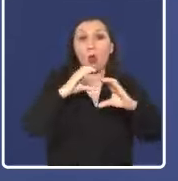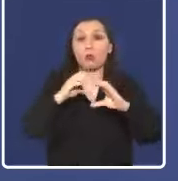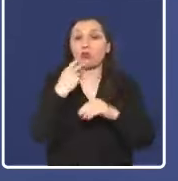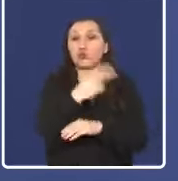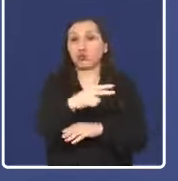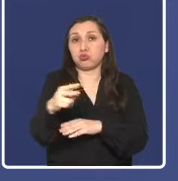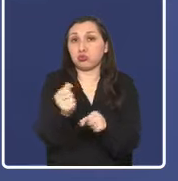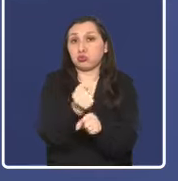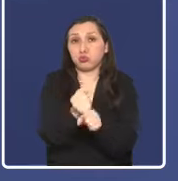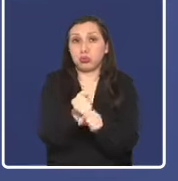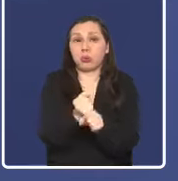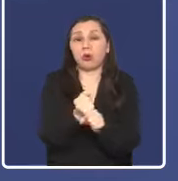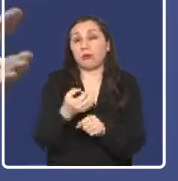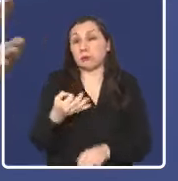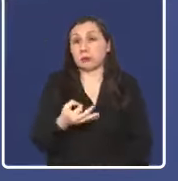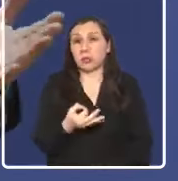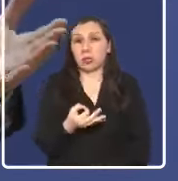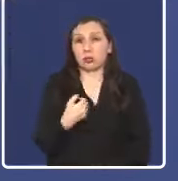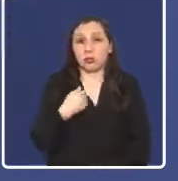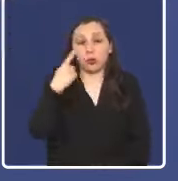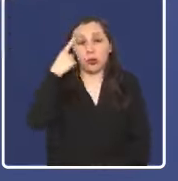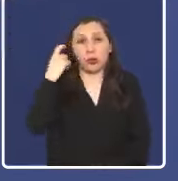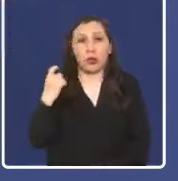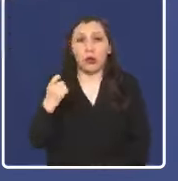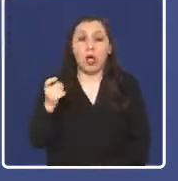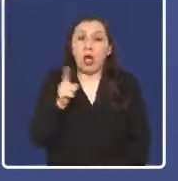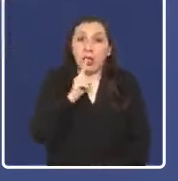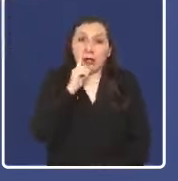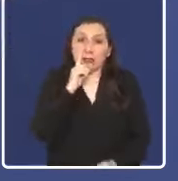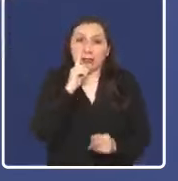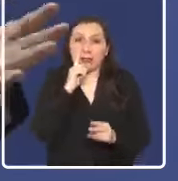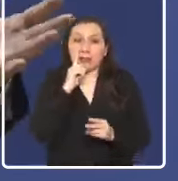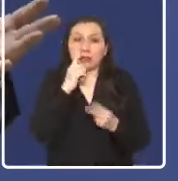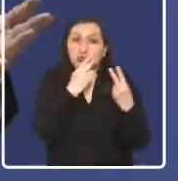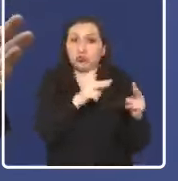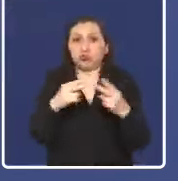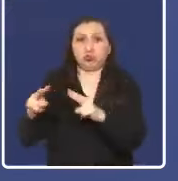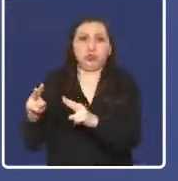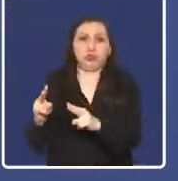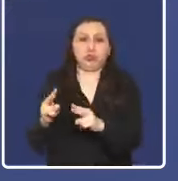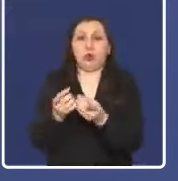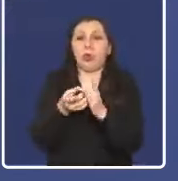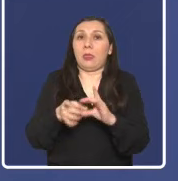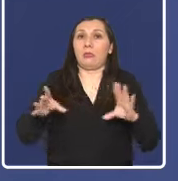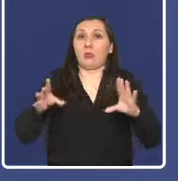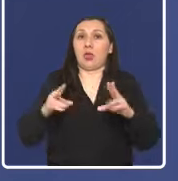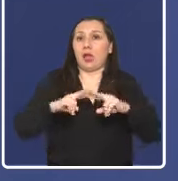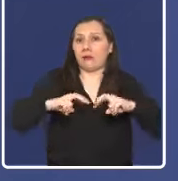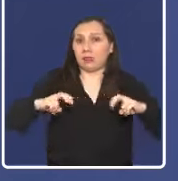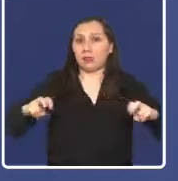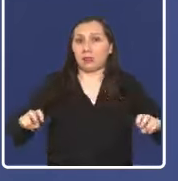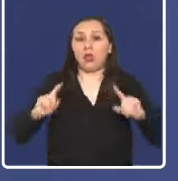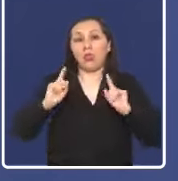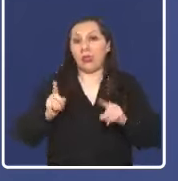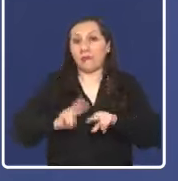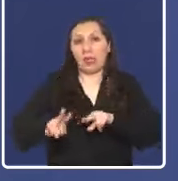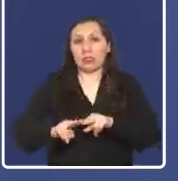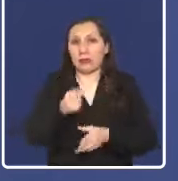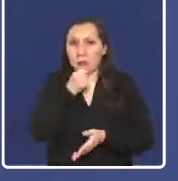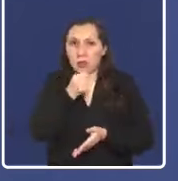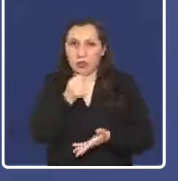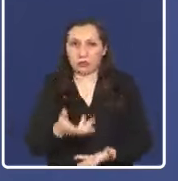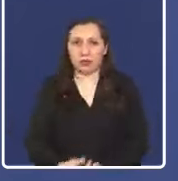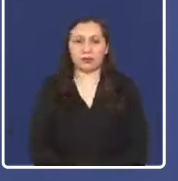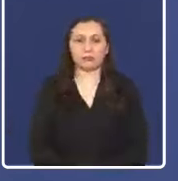por cierto, creo que está dentro de lo propio de una democracia y de una investigación que tienen que realizar los periodistas.